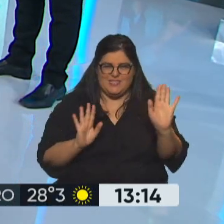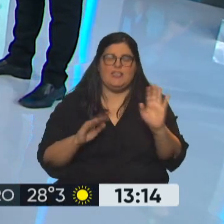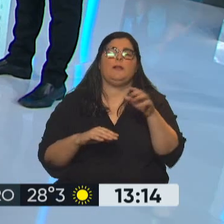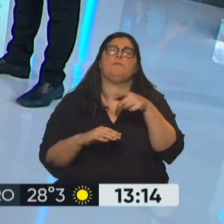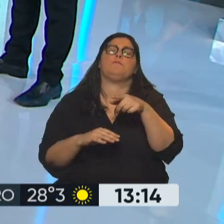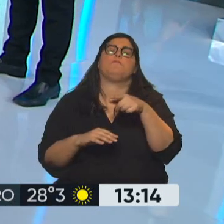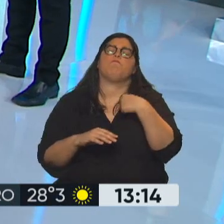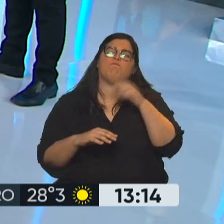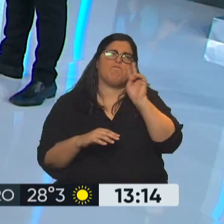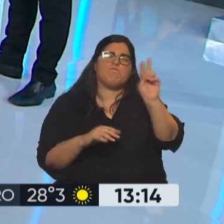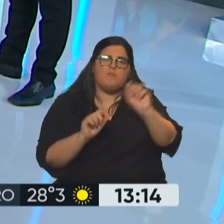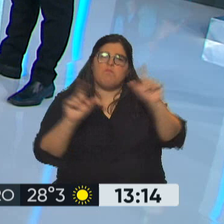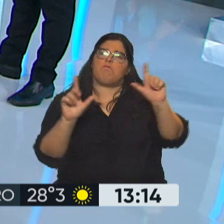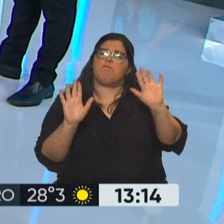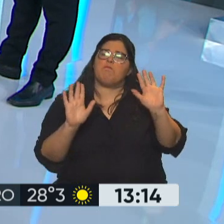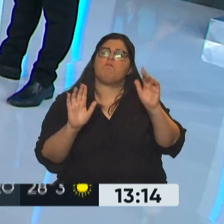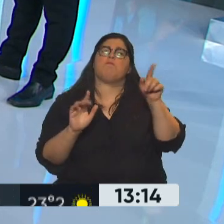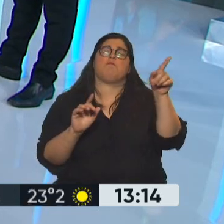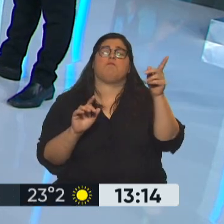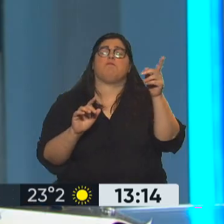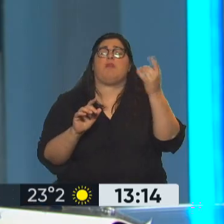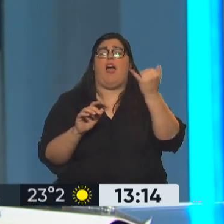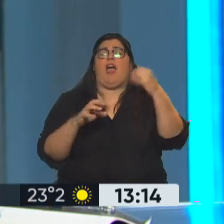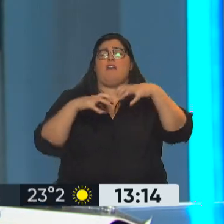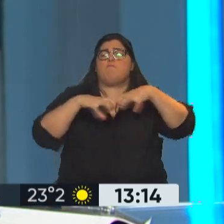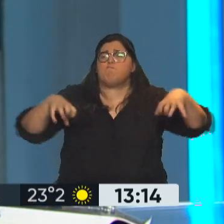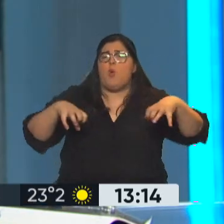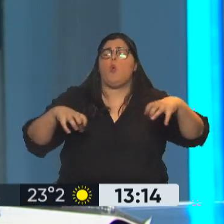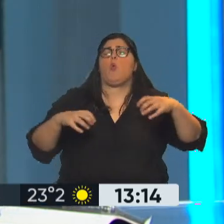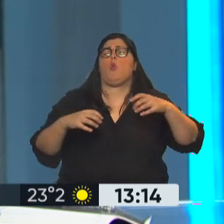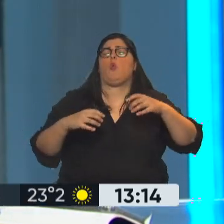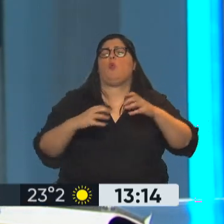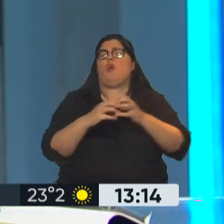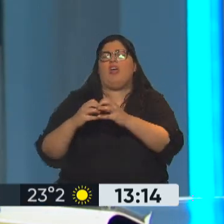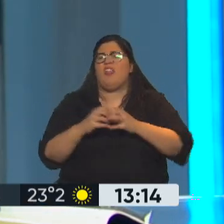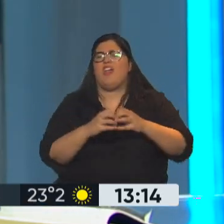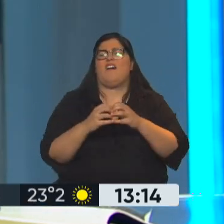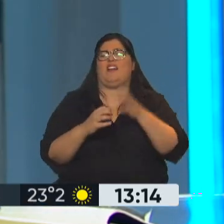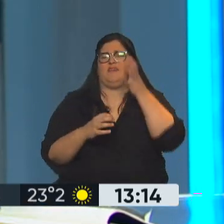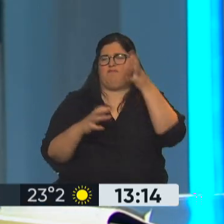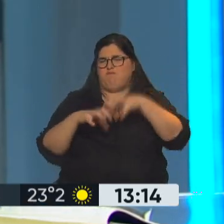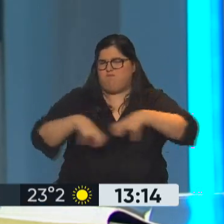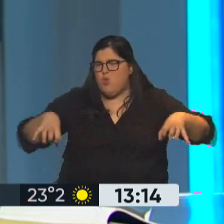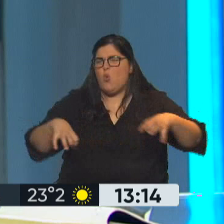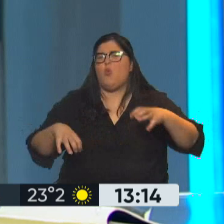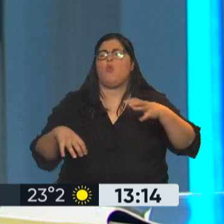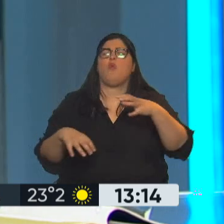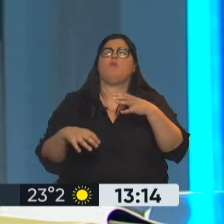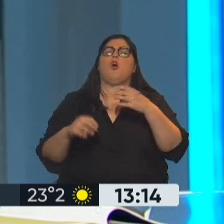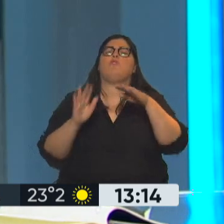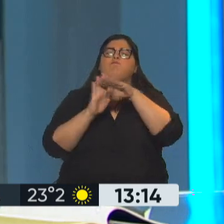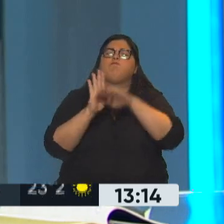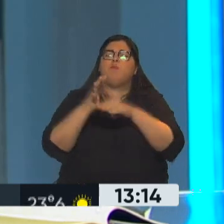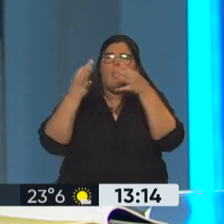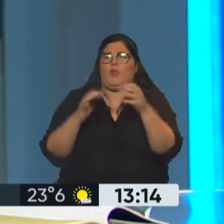que en este marco de polarización y casi de discusión muy polarizada, poco programática, yo